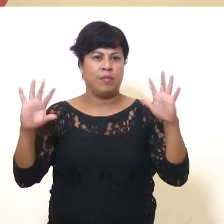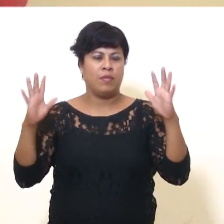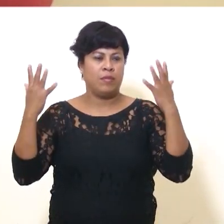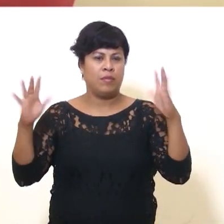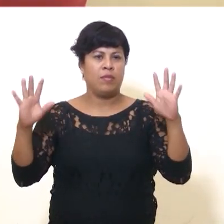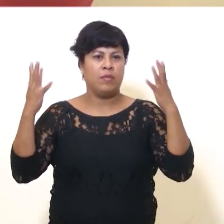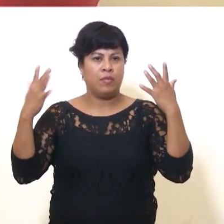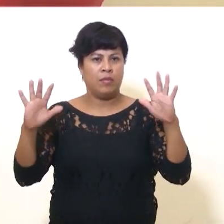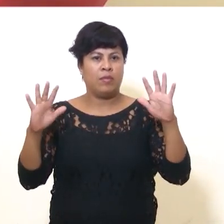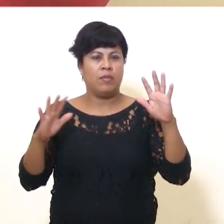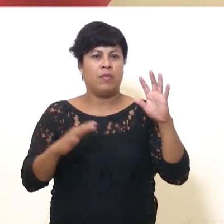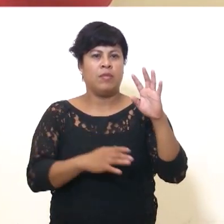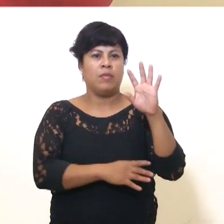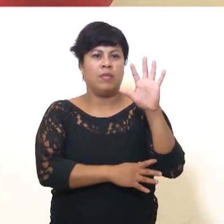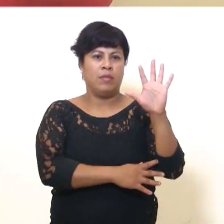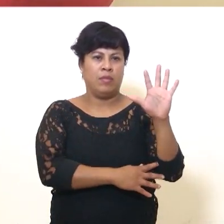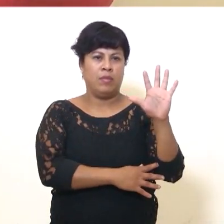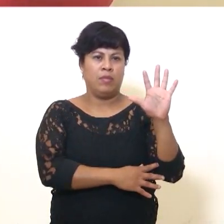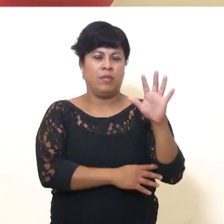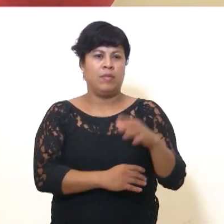4,